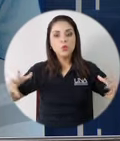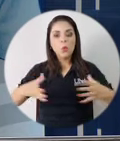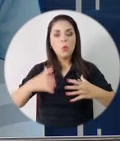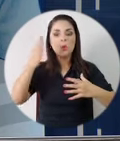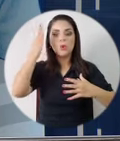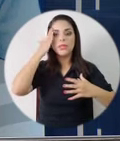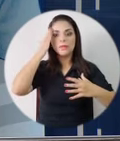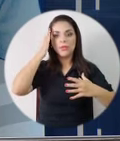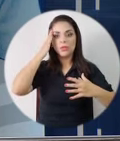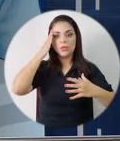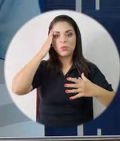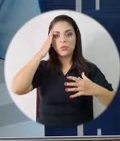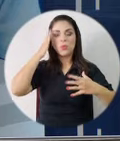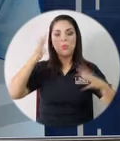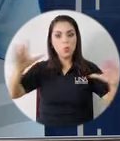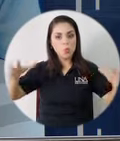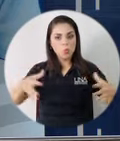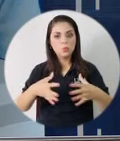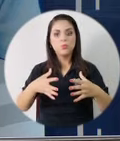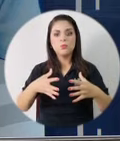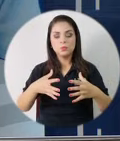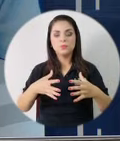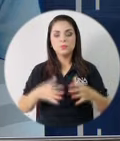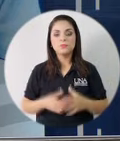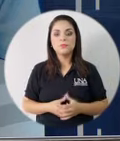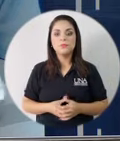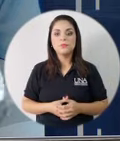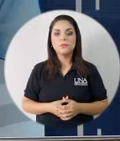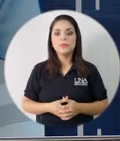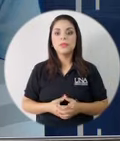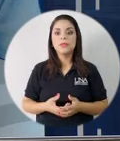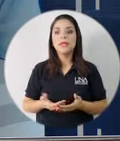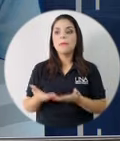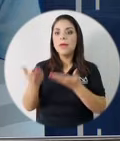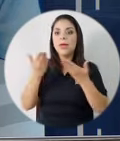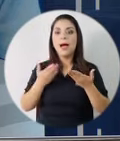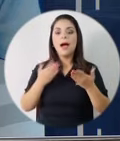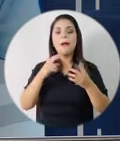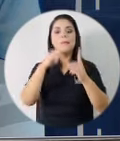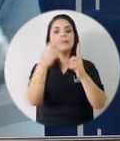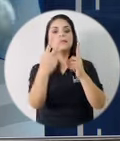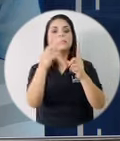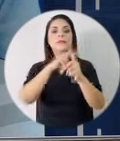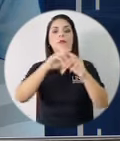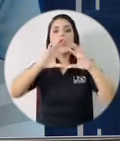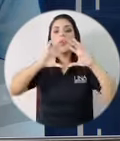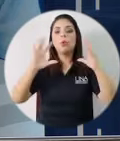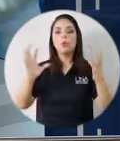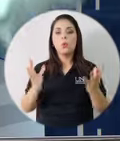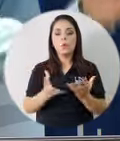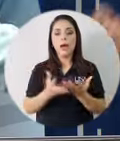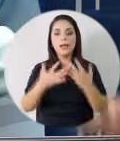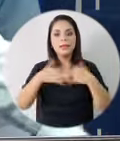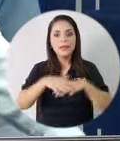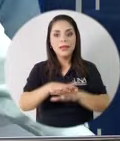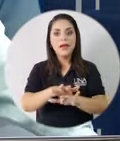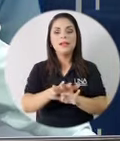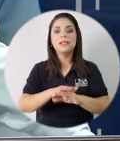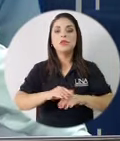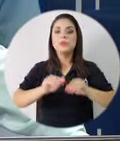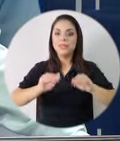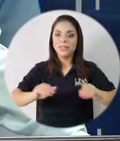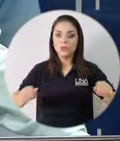integrales, tenemos que generar un conocimiento integrado, precisamente que nos dé una perspectiva